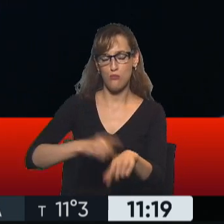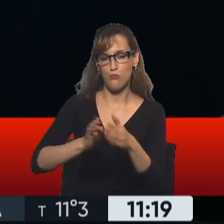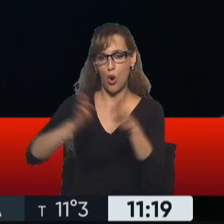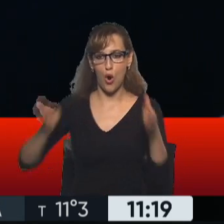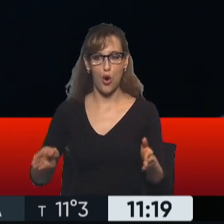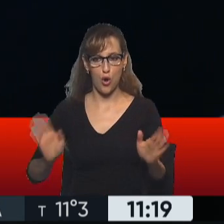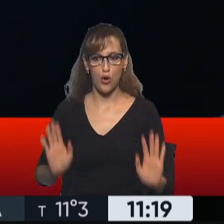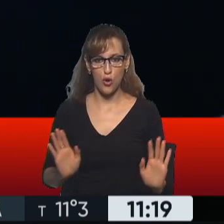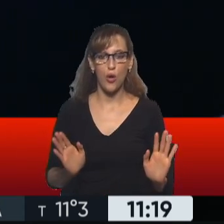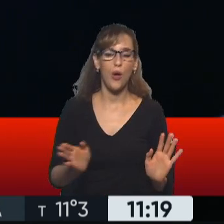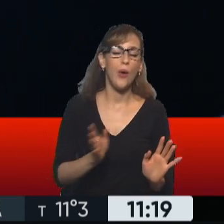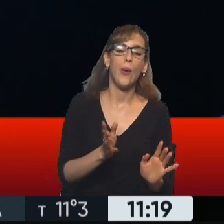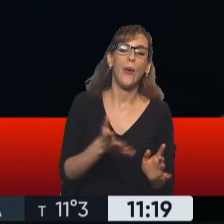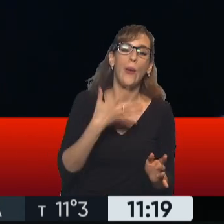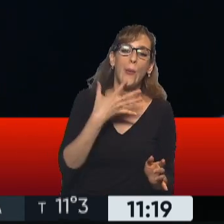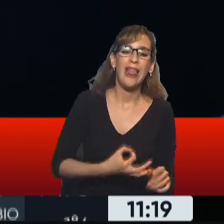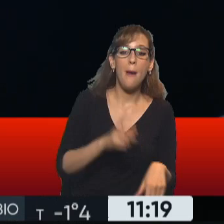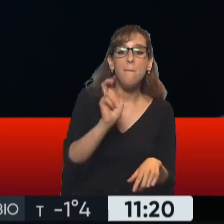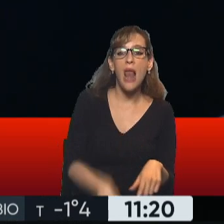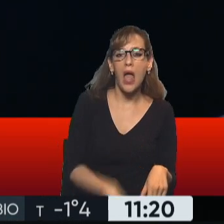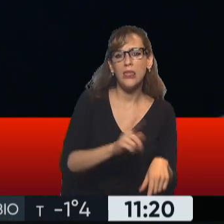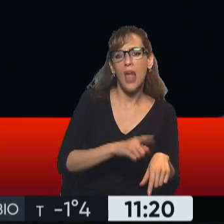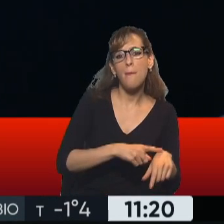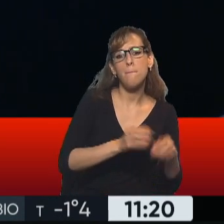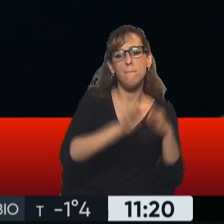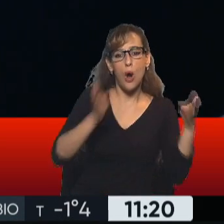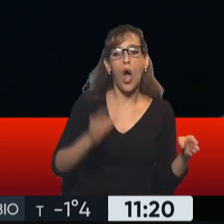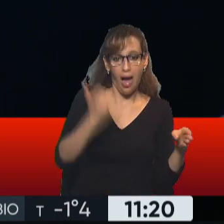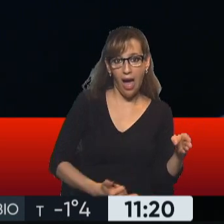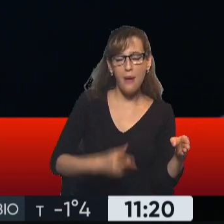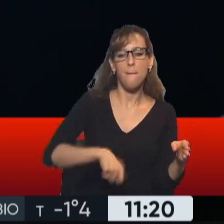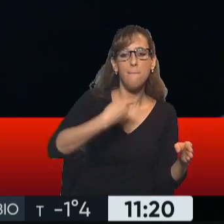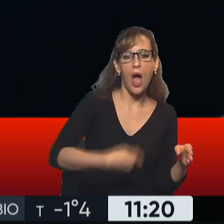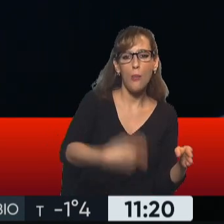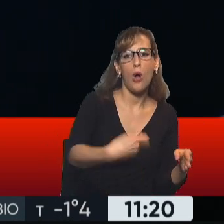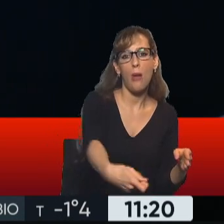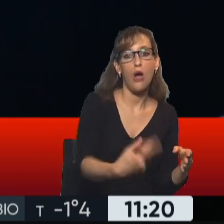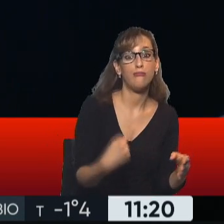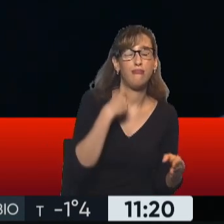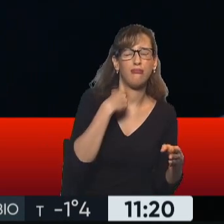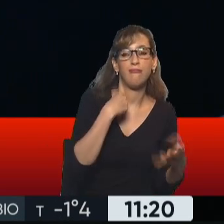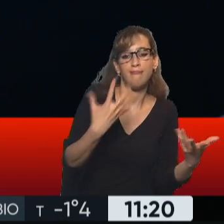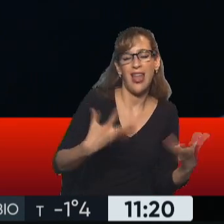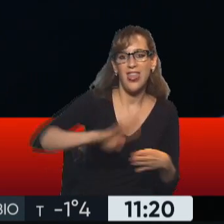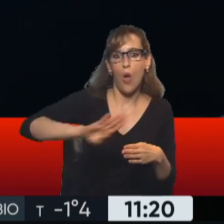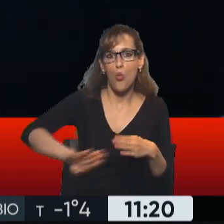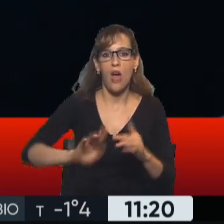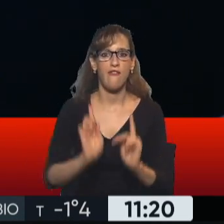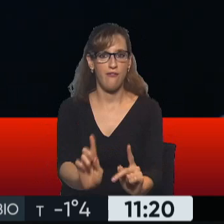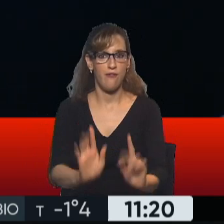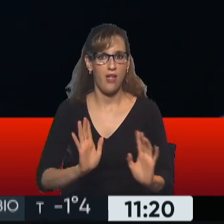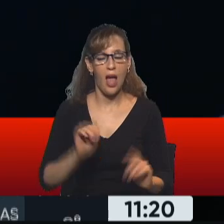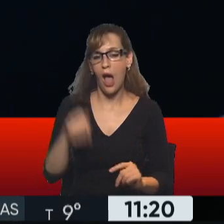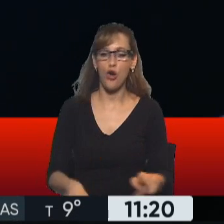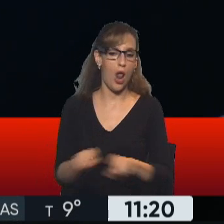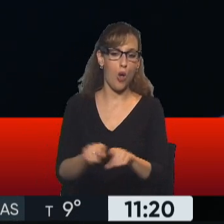cierto tiempo y después queda la deuda, que es lo que no le pasó al argentino. Tomaron los 44.500 millones de dólares, se acabó y después quedó la deuda. Ahora es lo